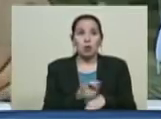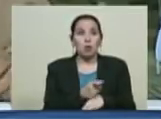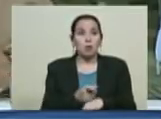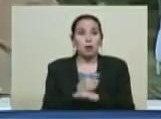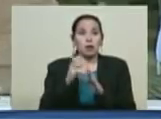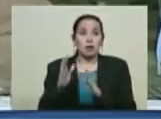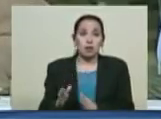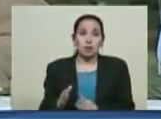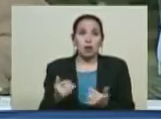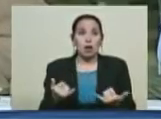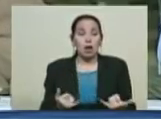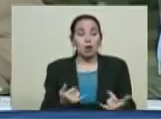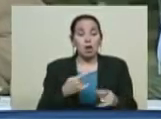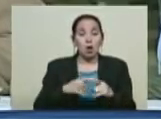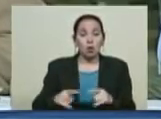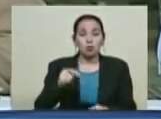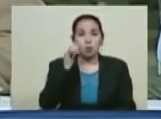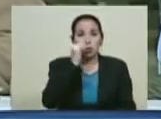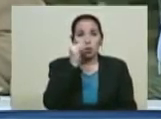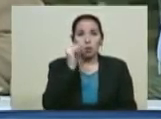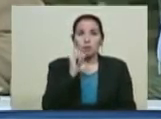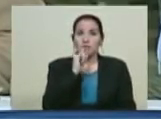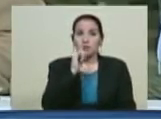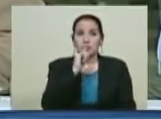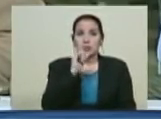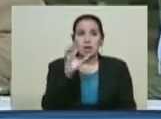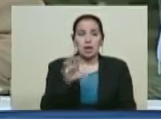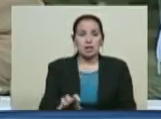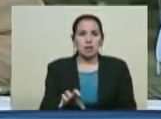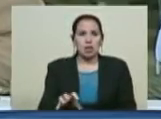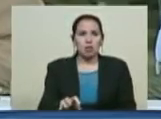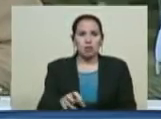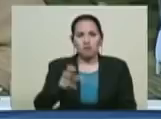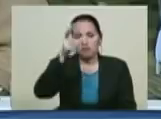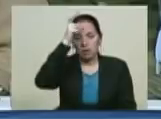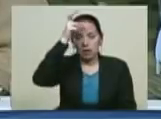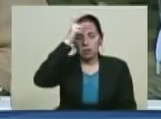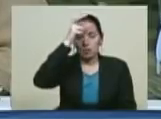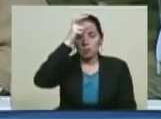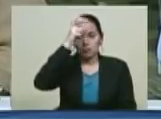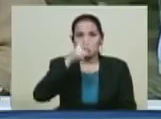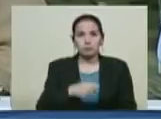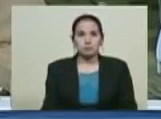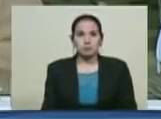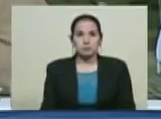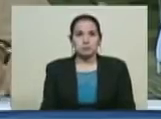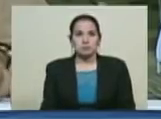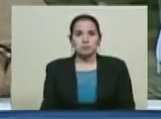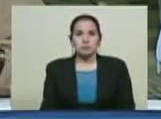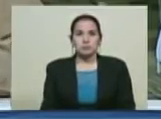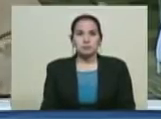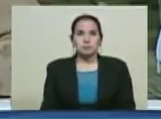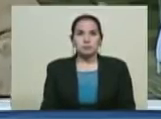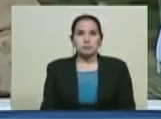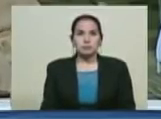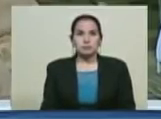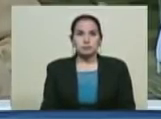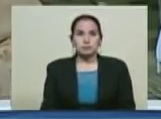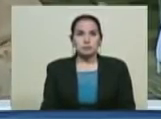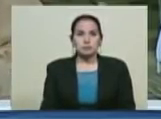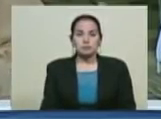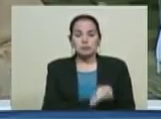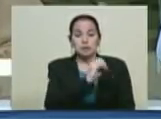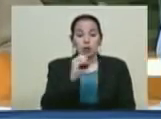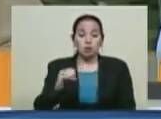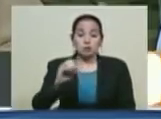tenemos un pase al Estado Falcón también. El occidente caribeño de Venezuela.